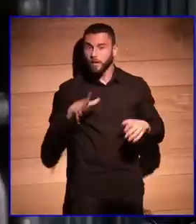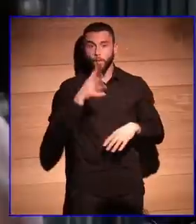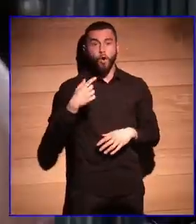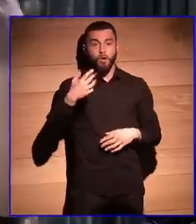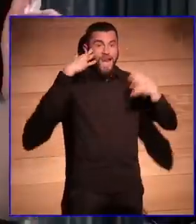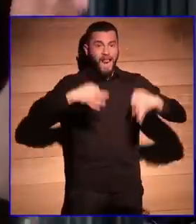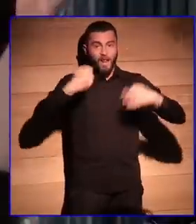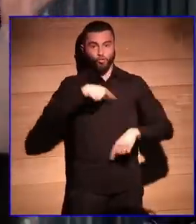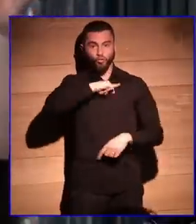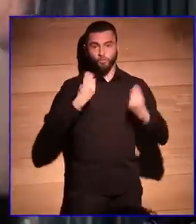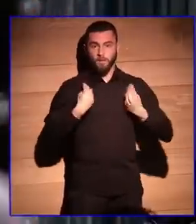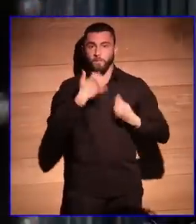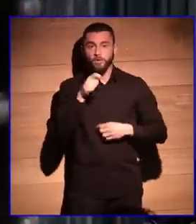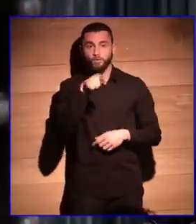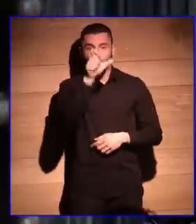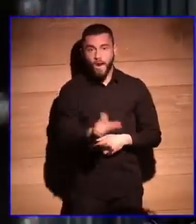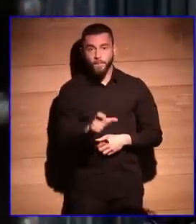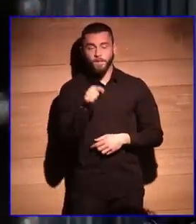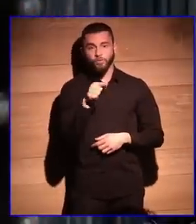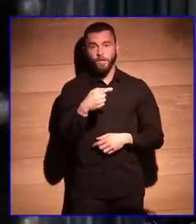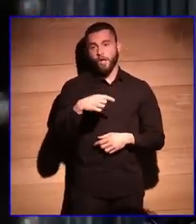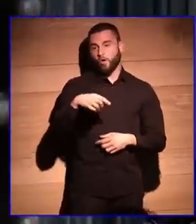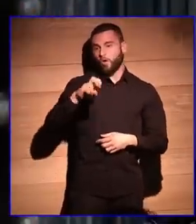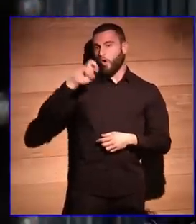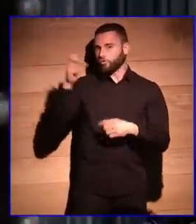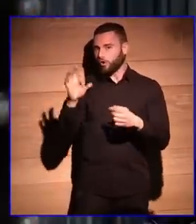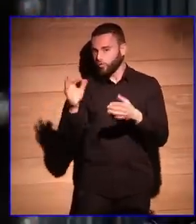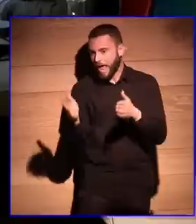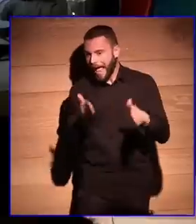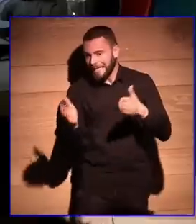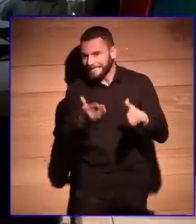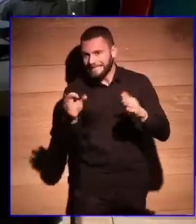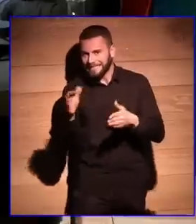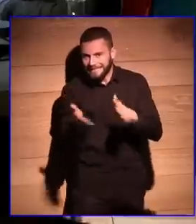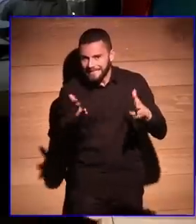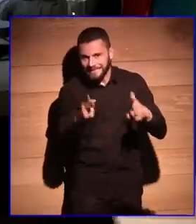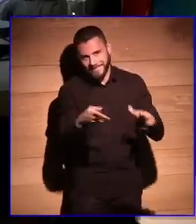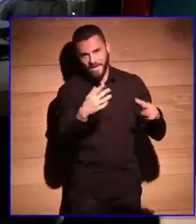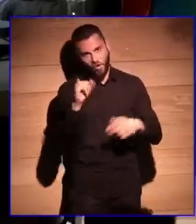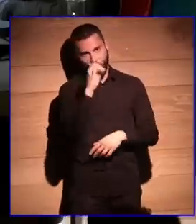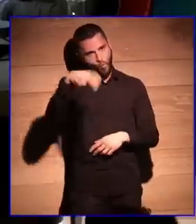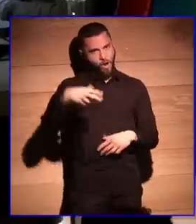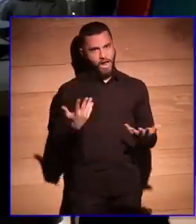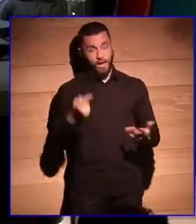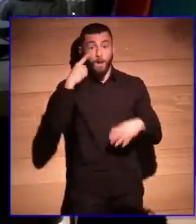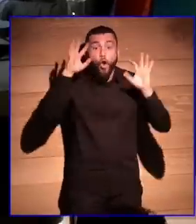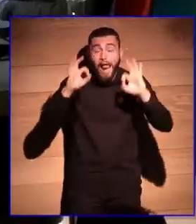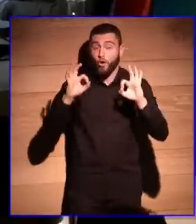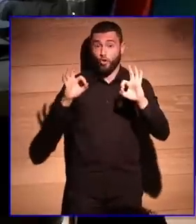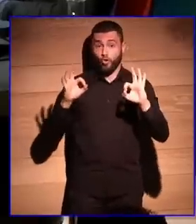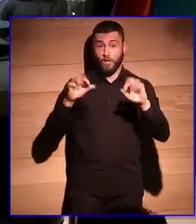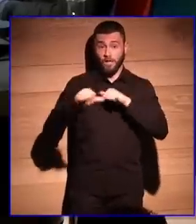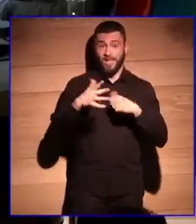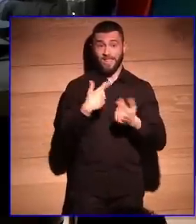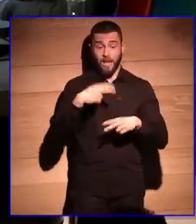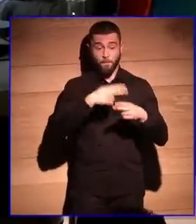realidad. Probablemente si tú fueras una persona... Y también porque el otro es una serie, Juan. Claro, pero desde la lógica del